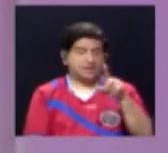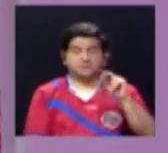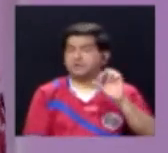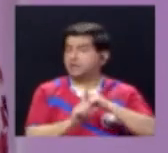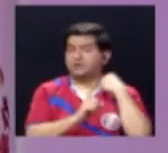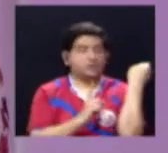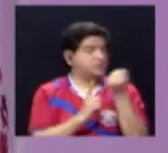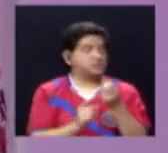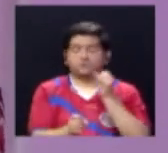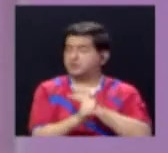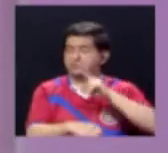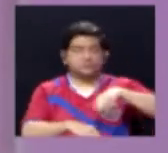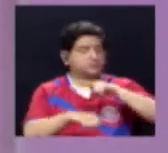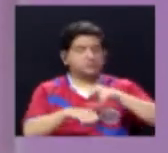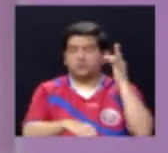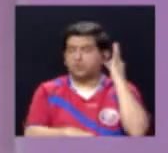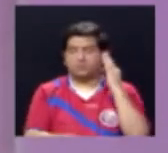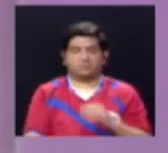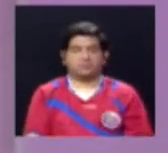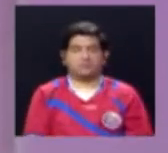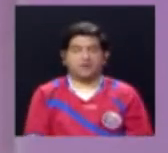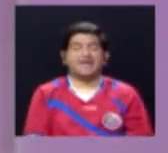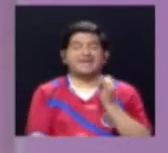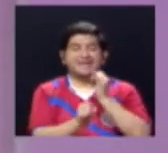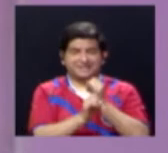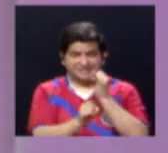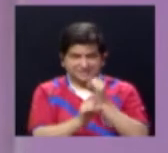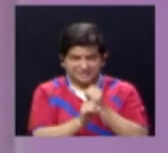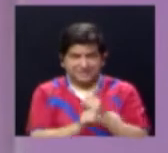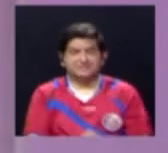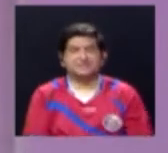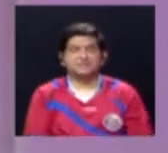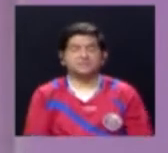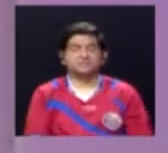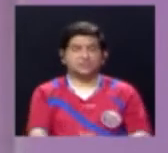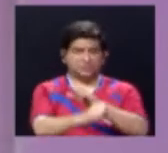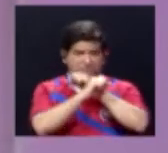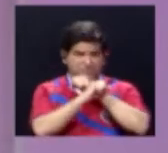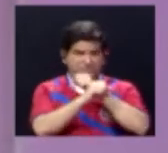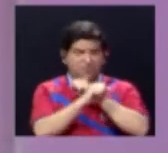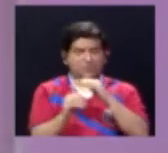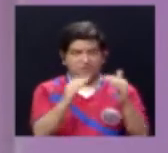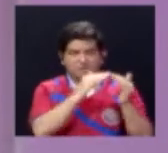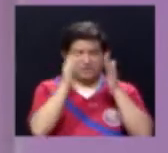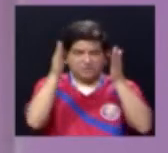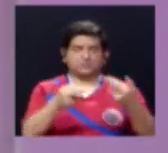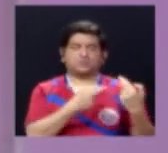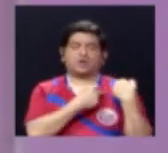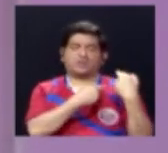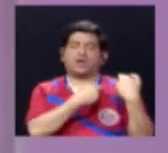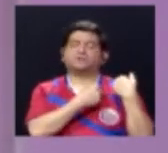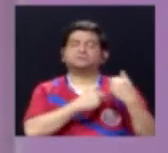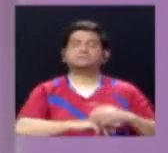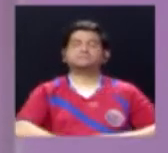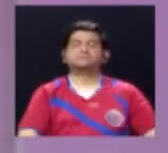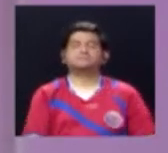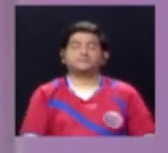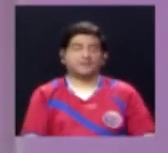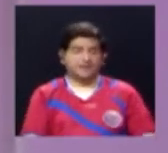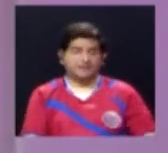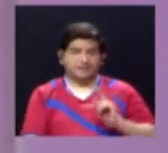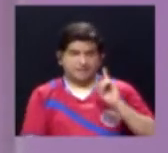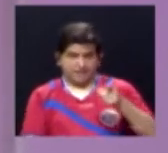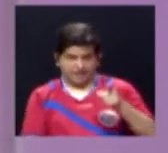un asunto del inam es un asunto de quien tiene la cartera de seguridad ciudadana claro entonces ahí